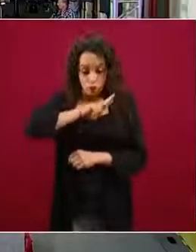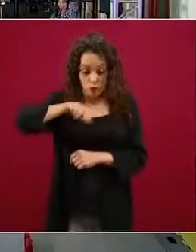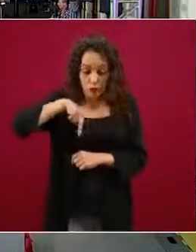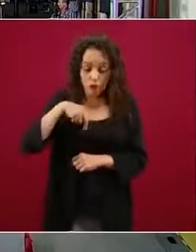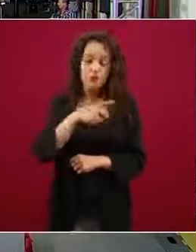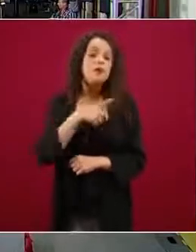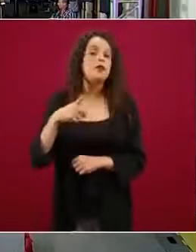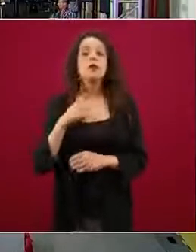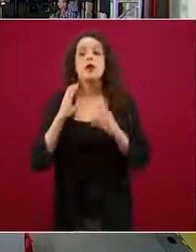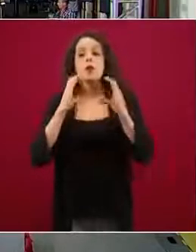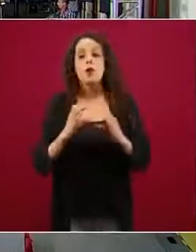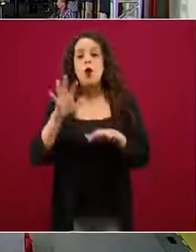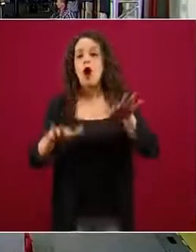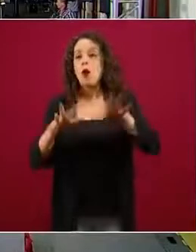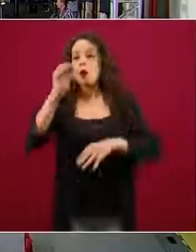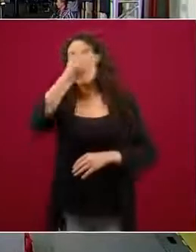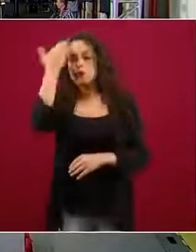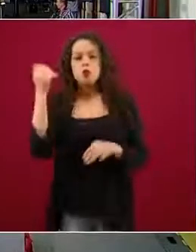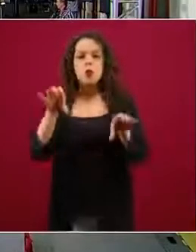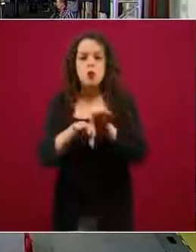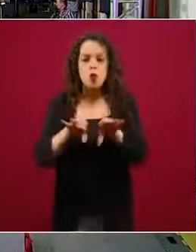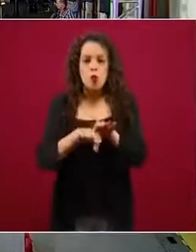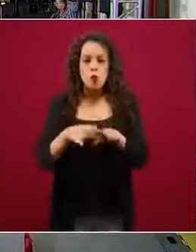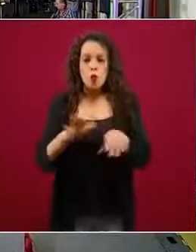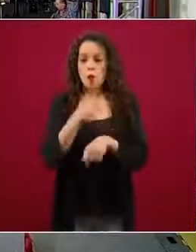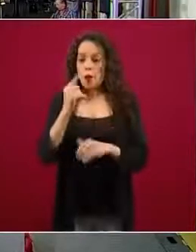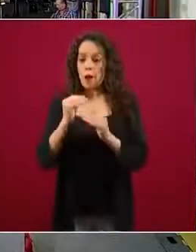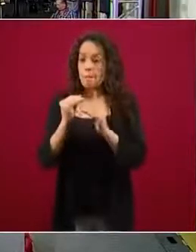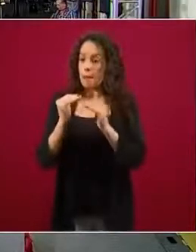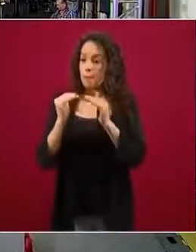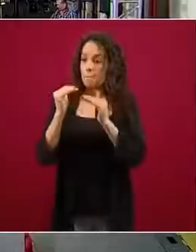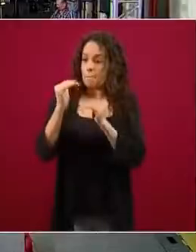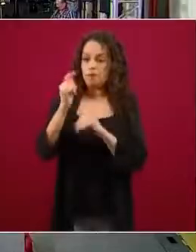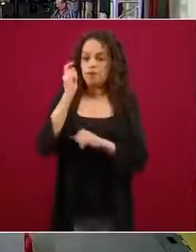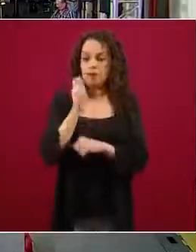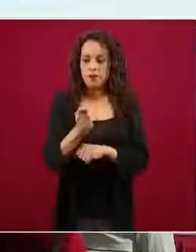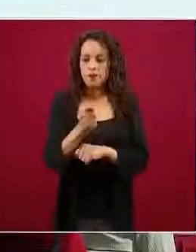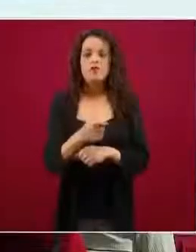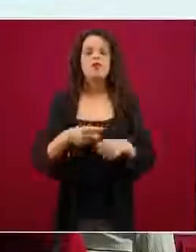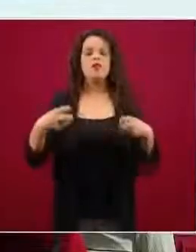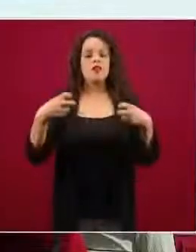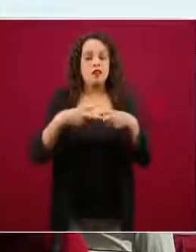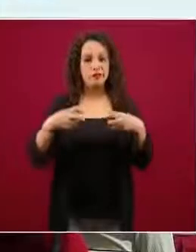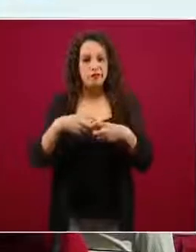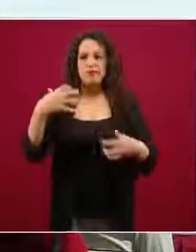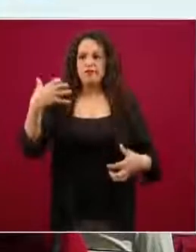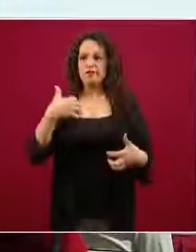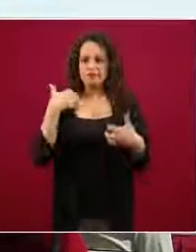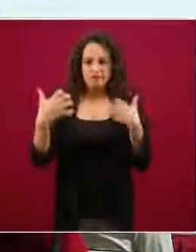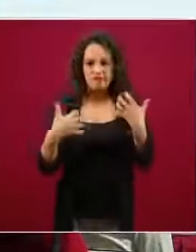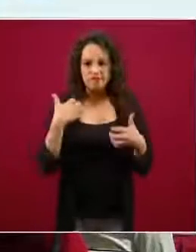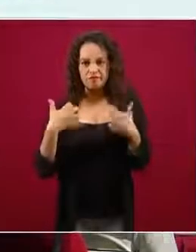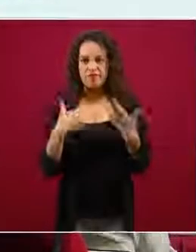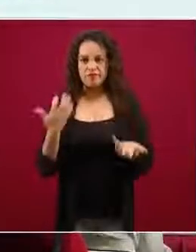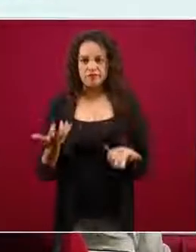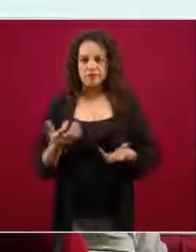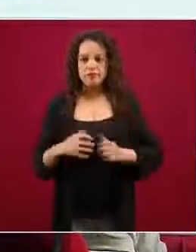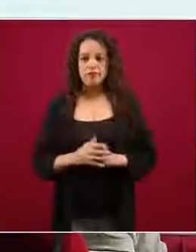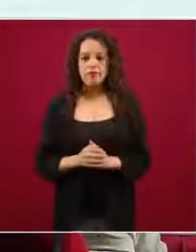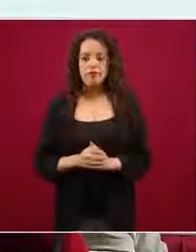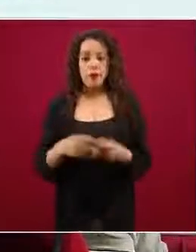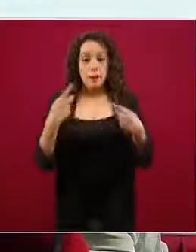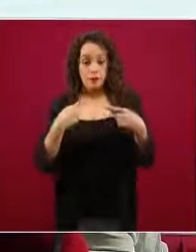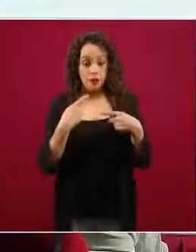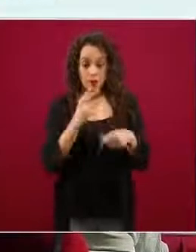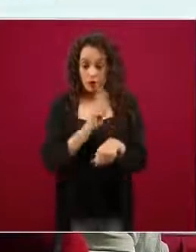cómo hacerlas. El aumento de estrés y puede llevarnos a tener más casos de ansiedad o de depresión, tanto en cuidadores como